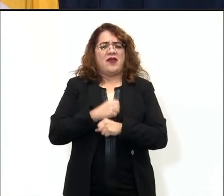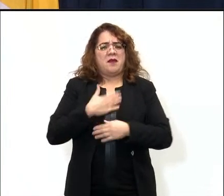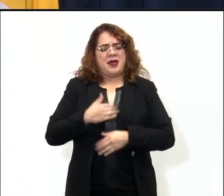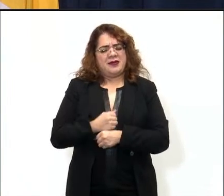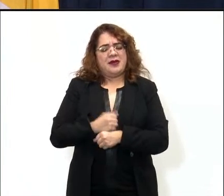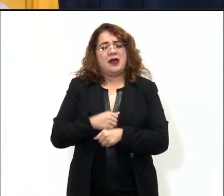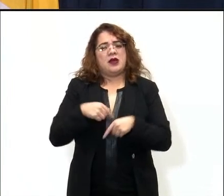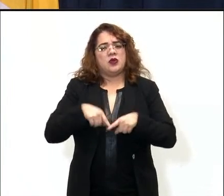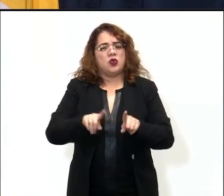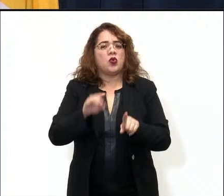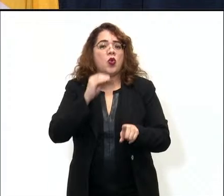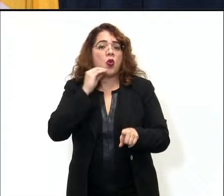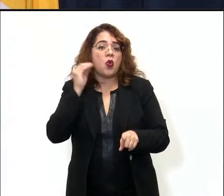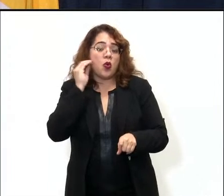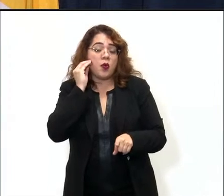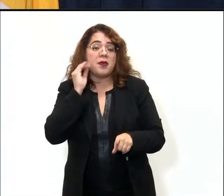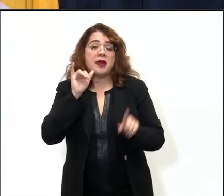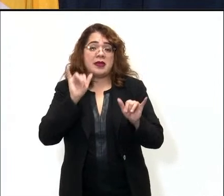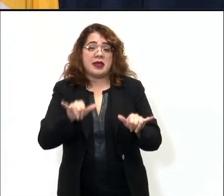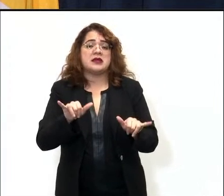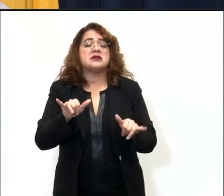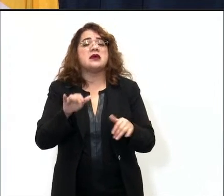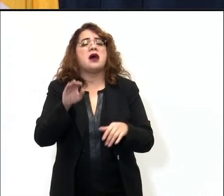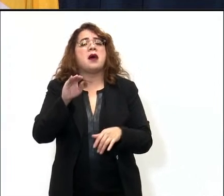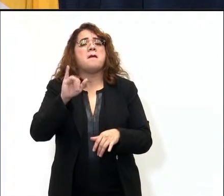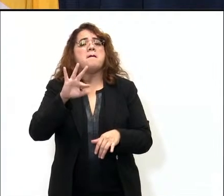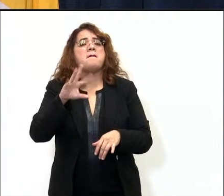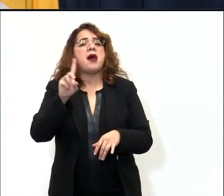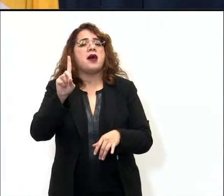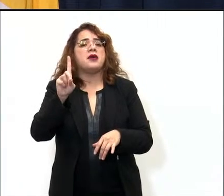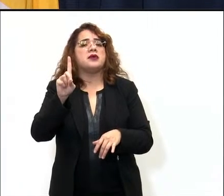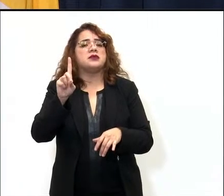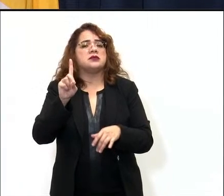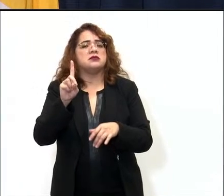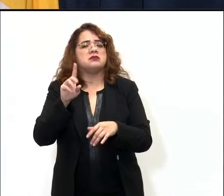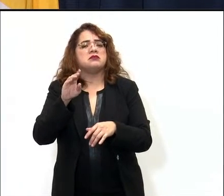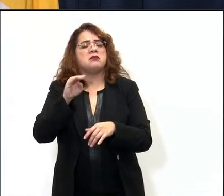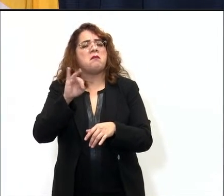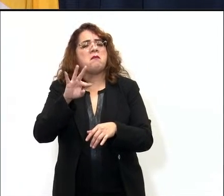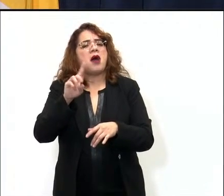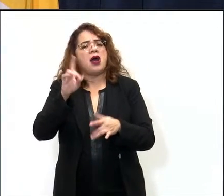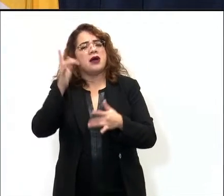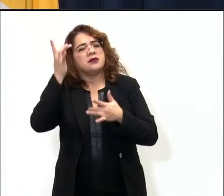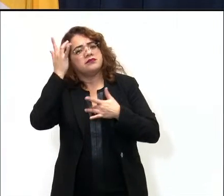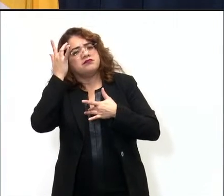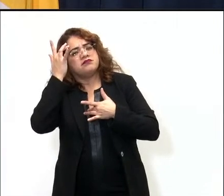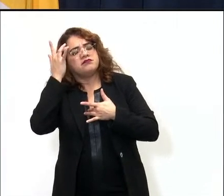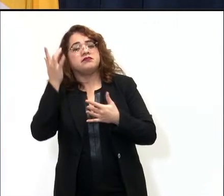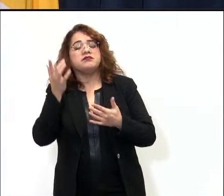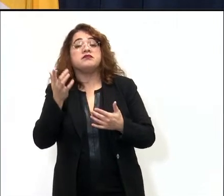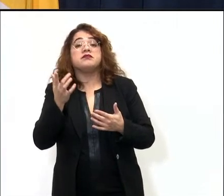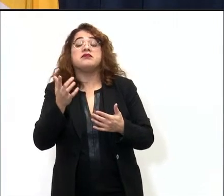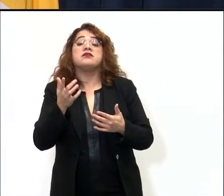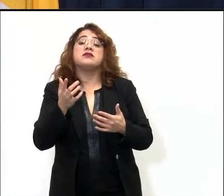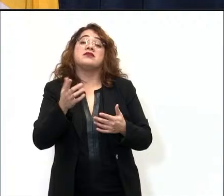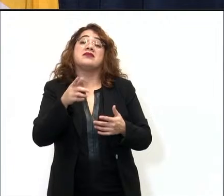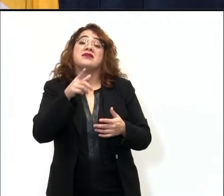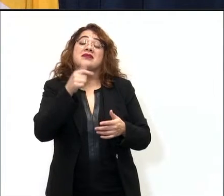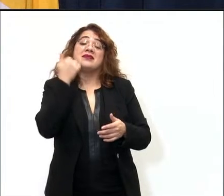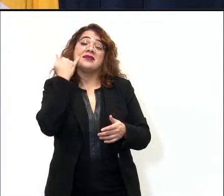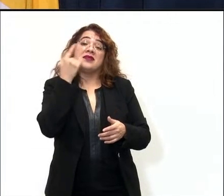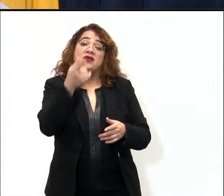Y eso se clasifica como una enfermedad leve si está usted en casa. Para ser claros, muchas personas con la enfermedad